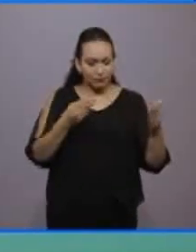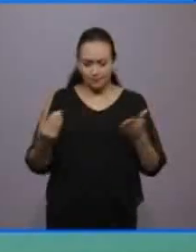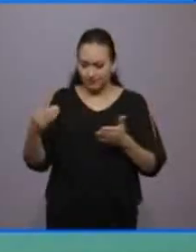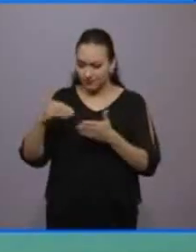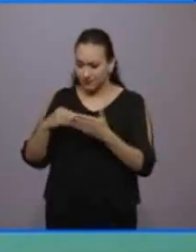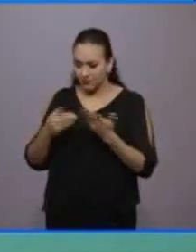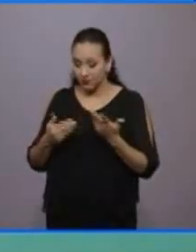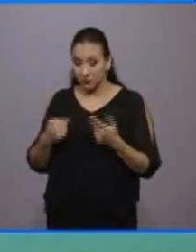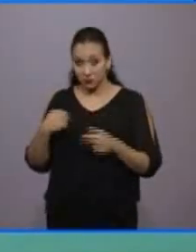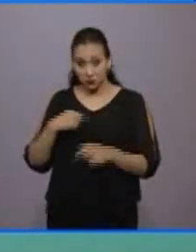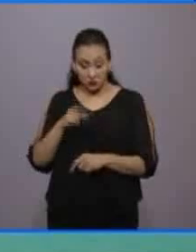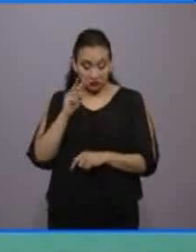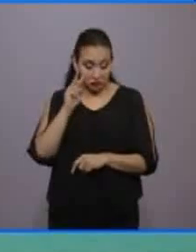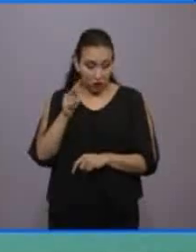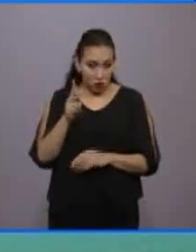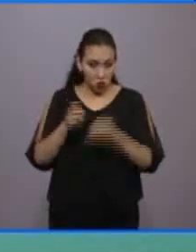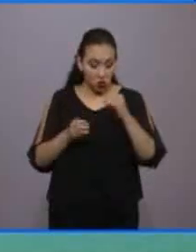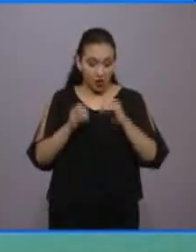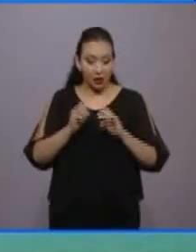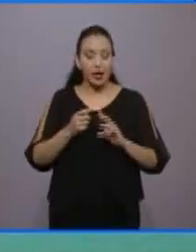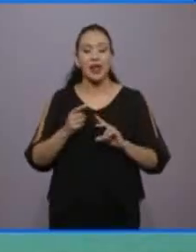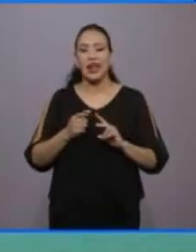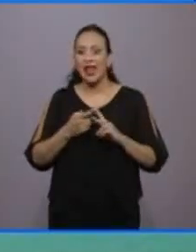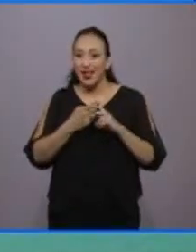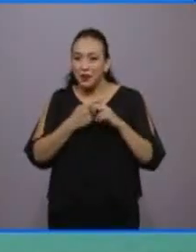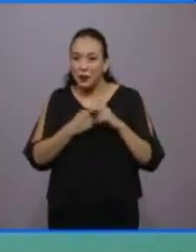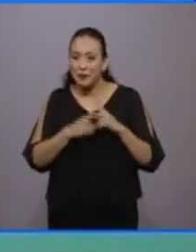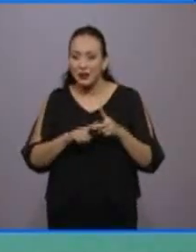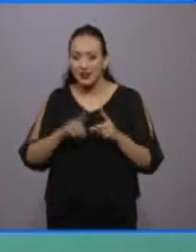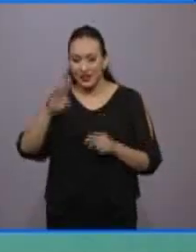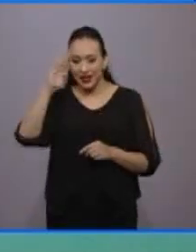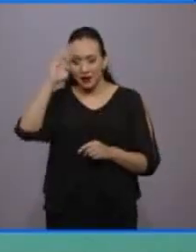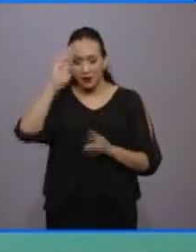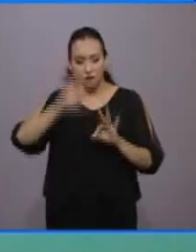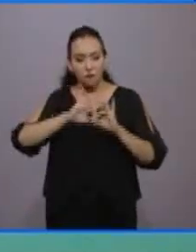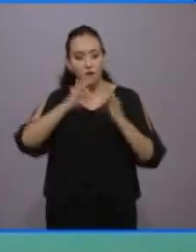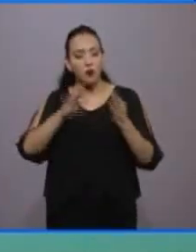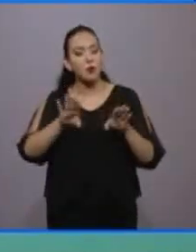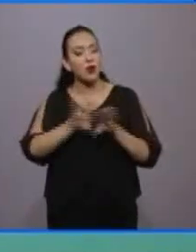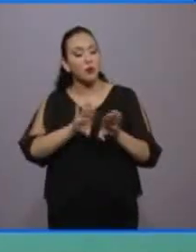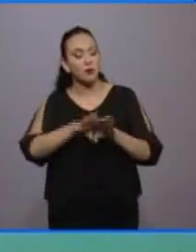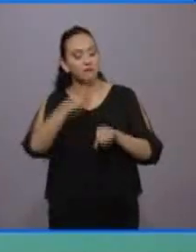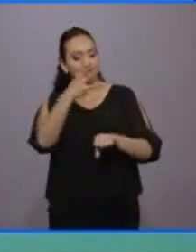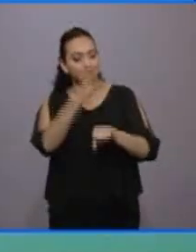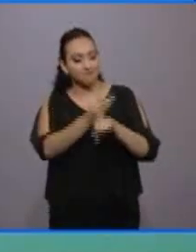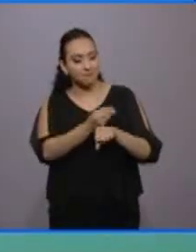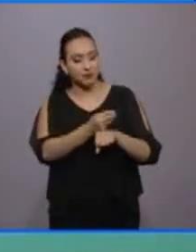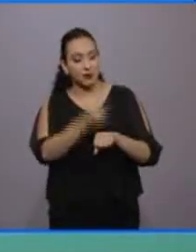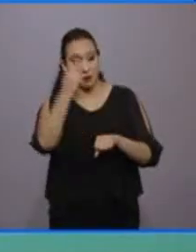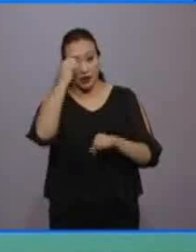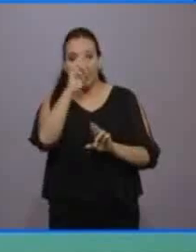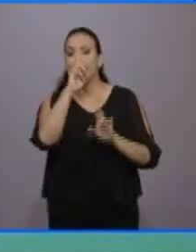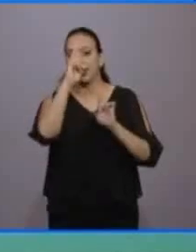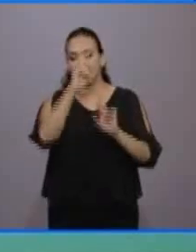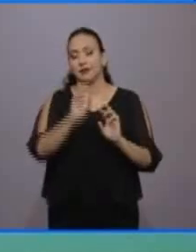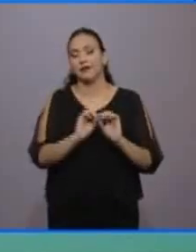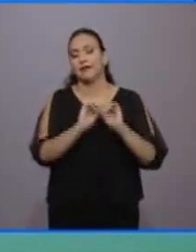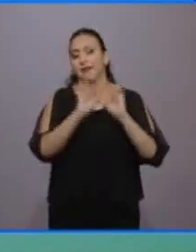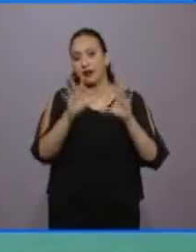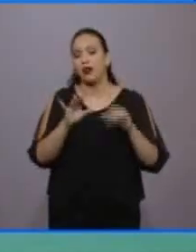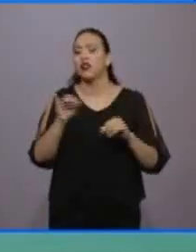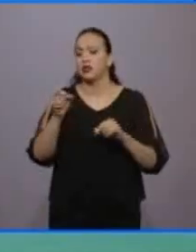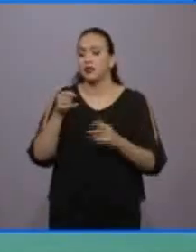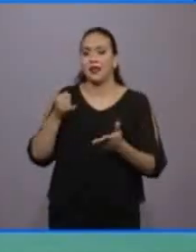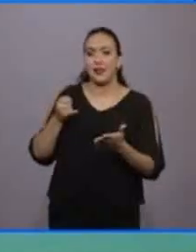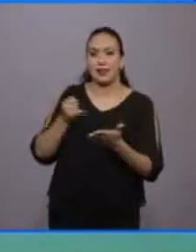la judicatura va a empezar a plantear soluciones respetando no solamente las